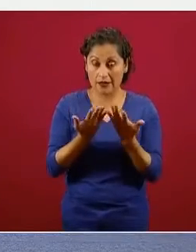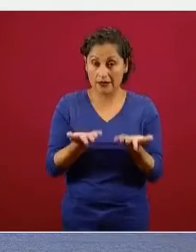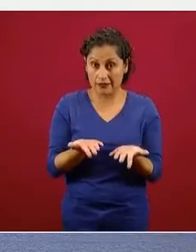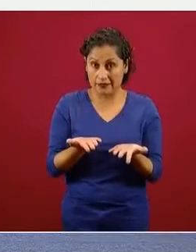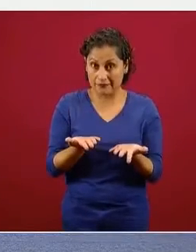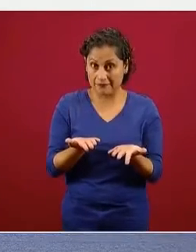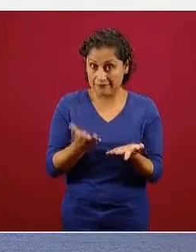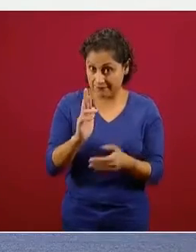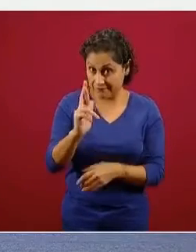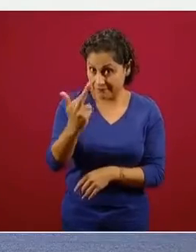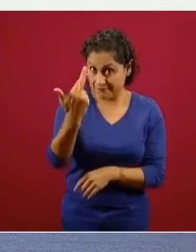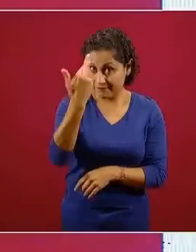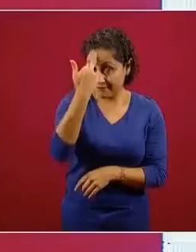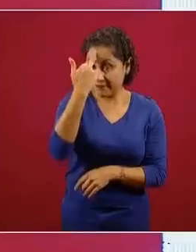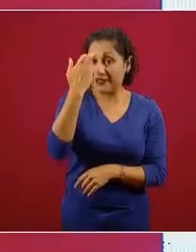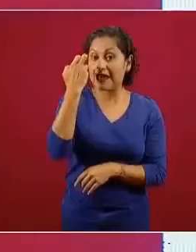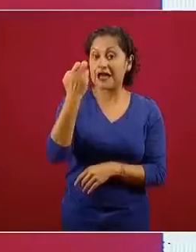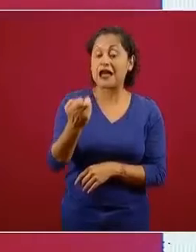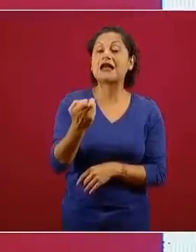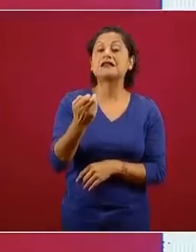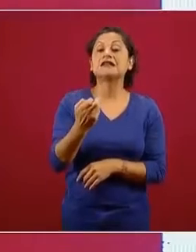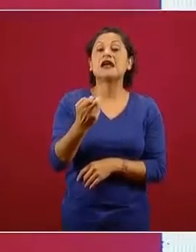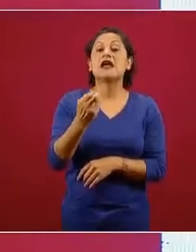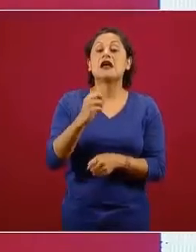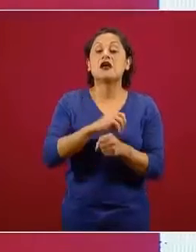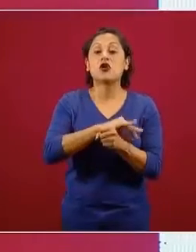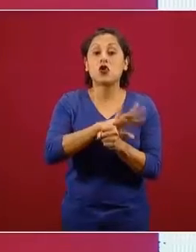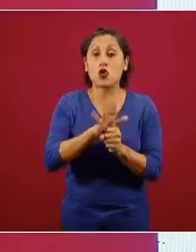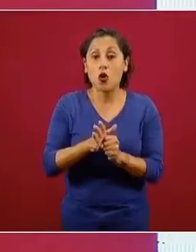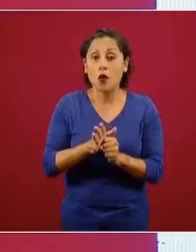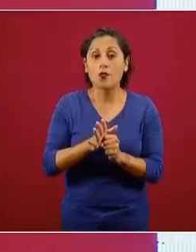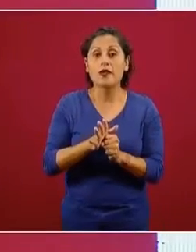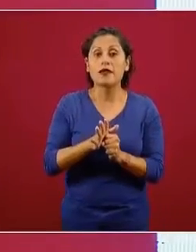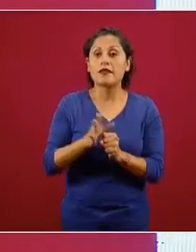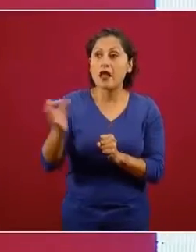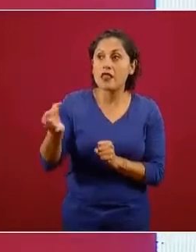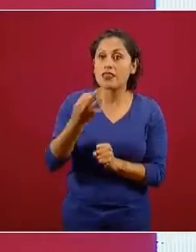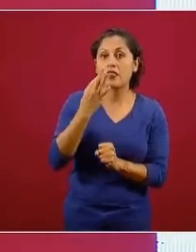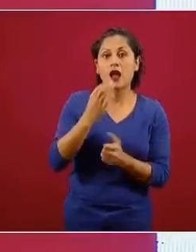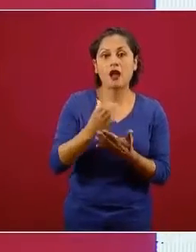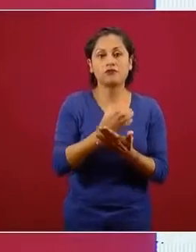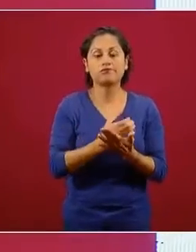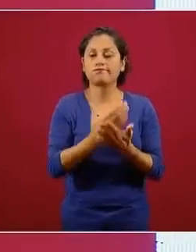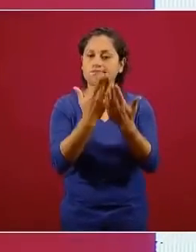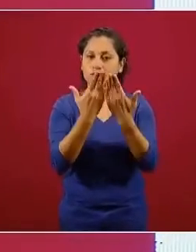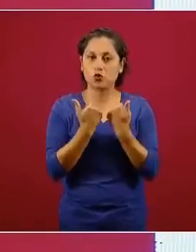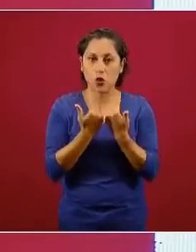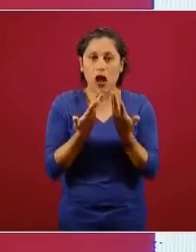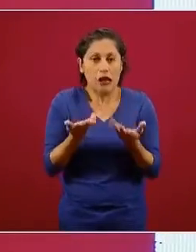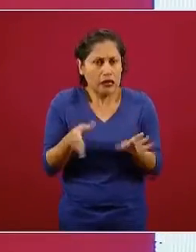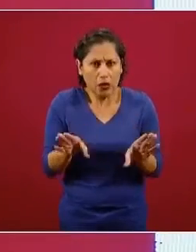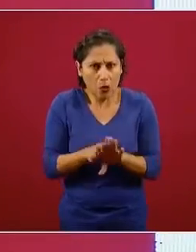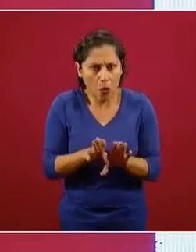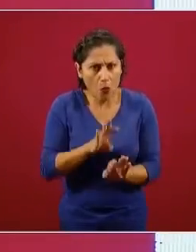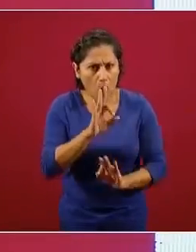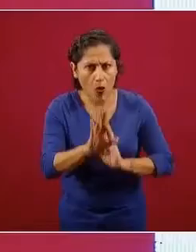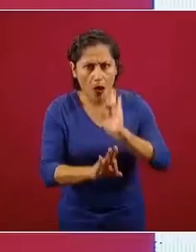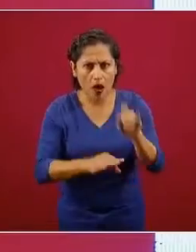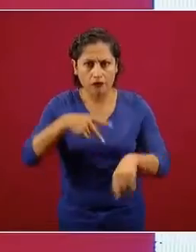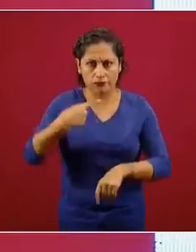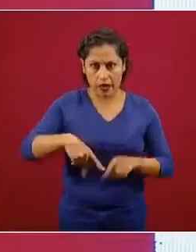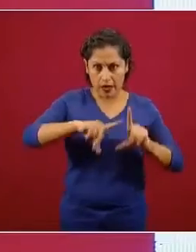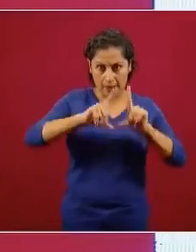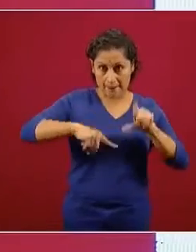específico que cure COVID, que combata el virus de manera directa. Los tratamientos que se deben usar en México y en el